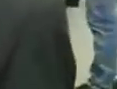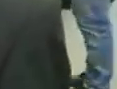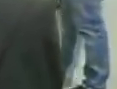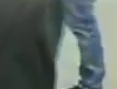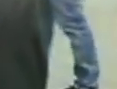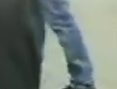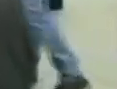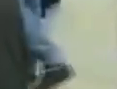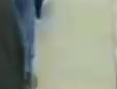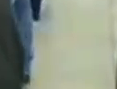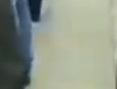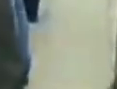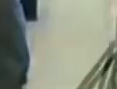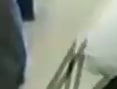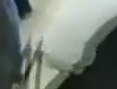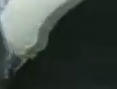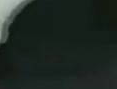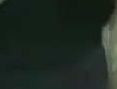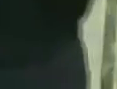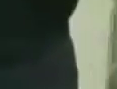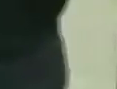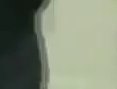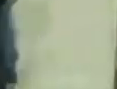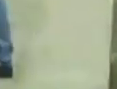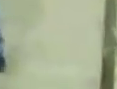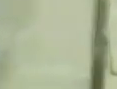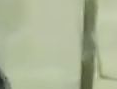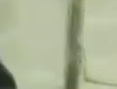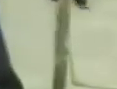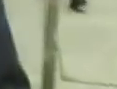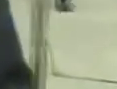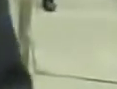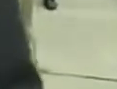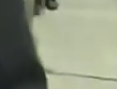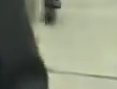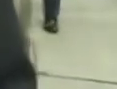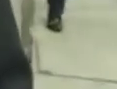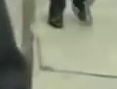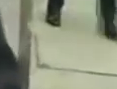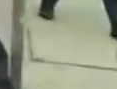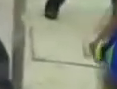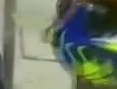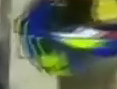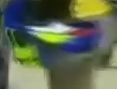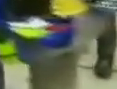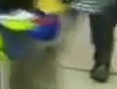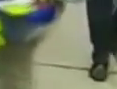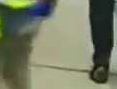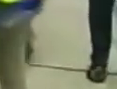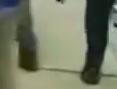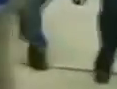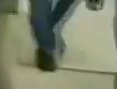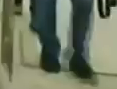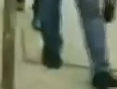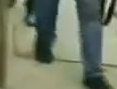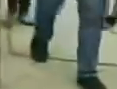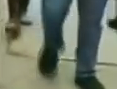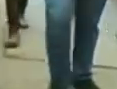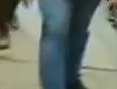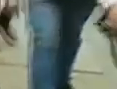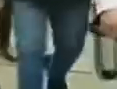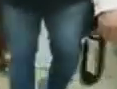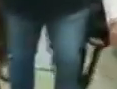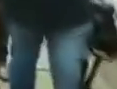momento, este es el ambiente que se genera en los exteriores de la Comisión de Tránsito del Ecuador. Más informaciones,